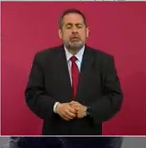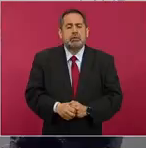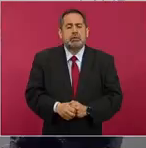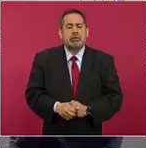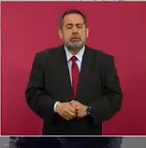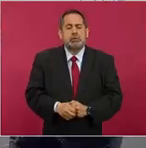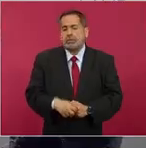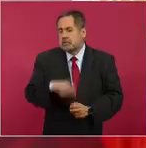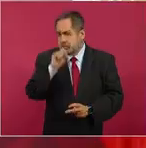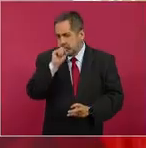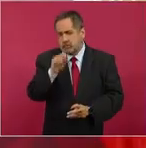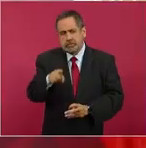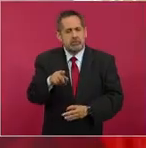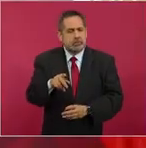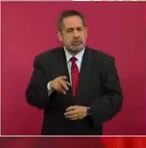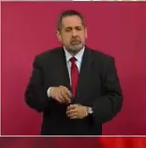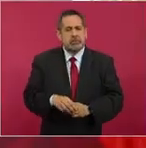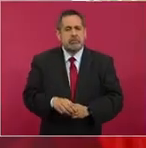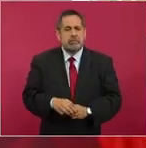Y lo mismo